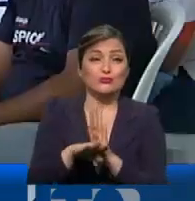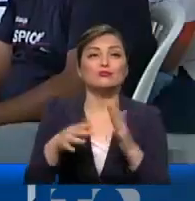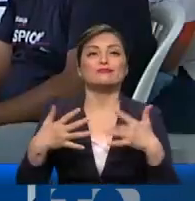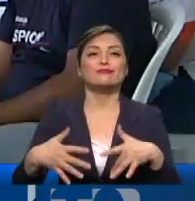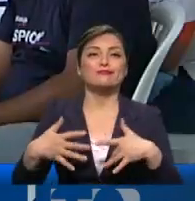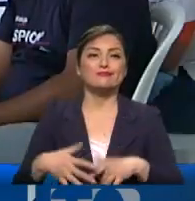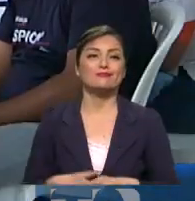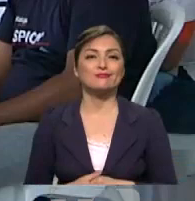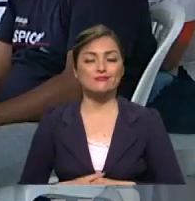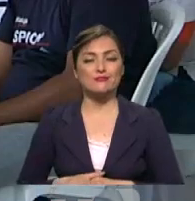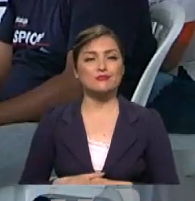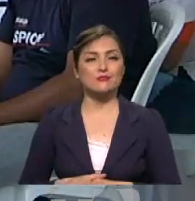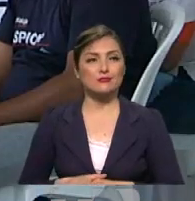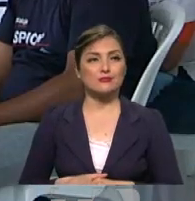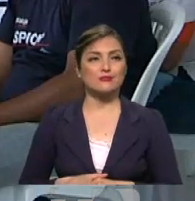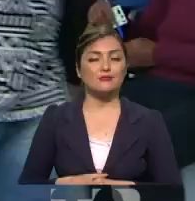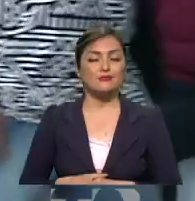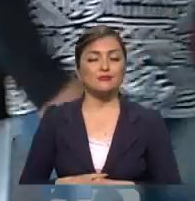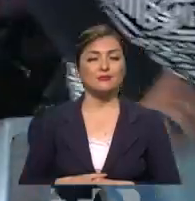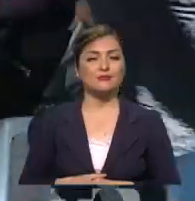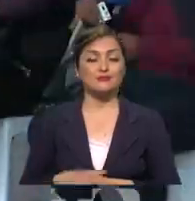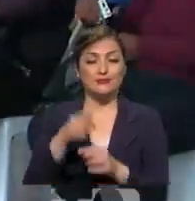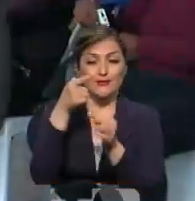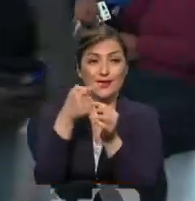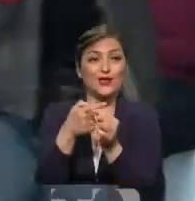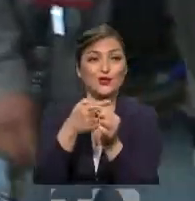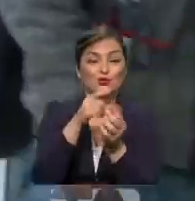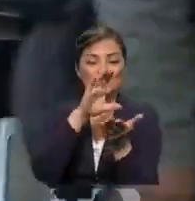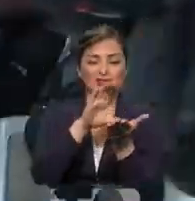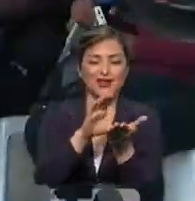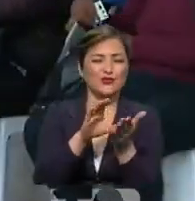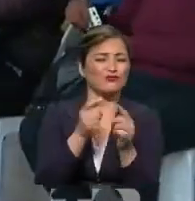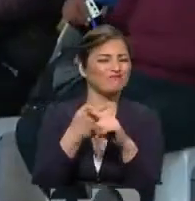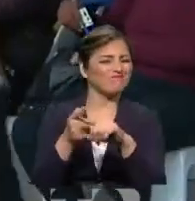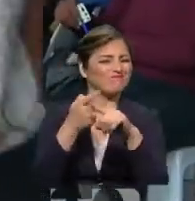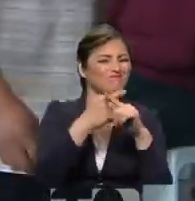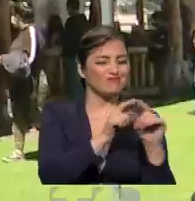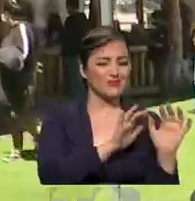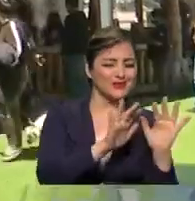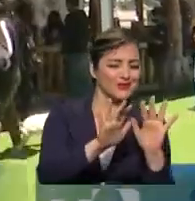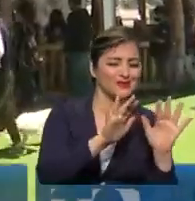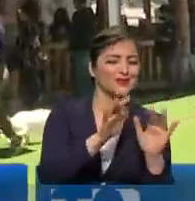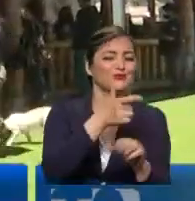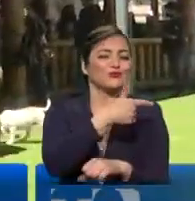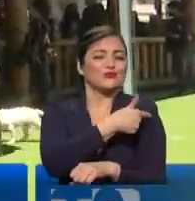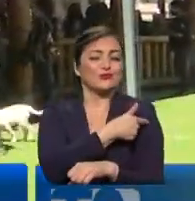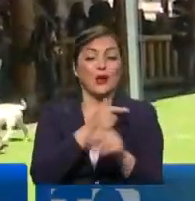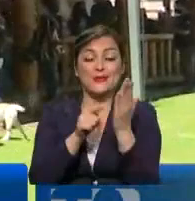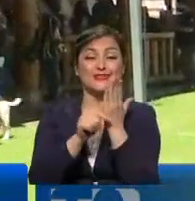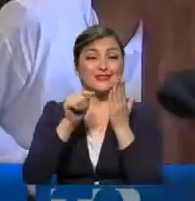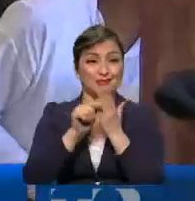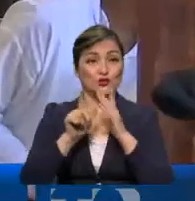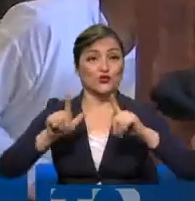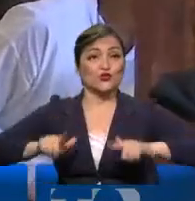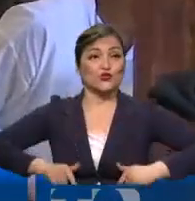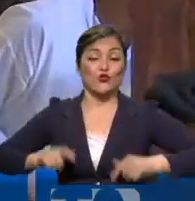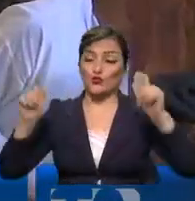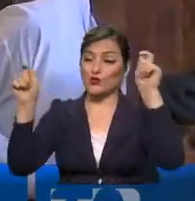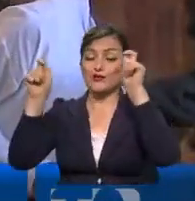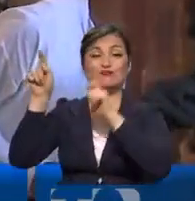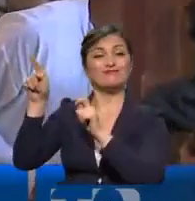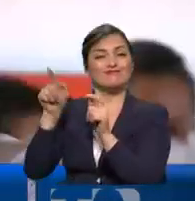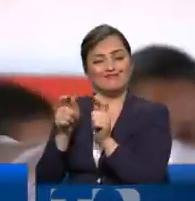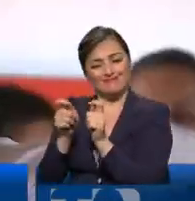grave. En Quito, además de los centros masivos del Ministerio de Salud, habilitó la Fundación Cecilia